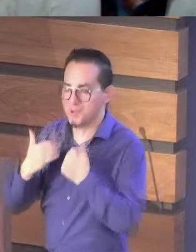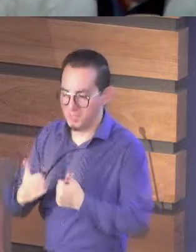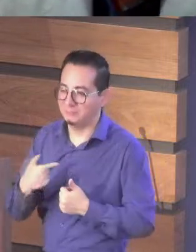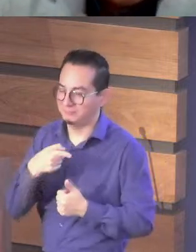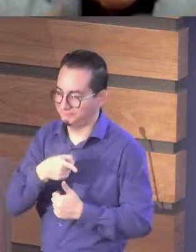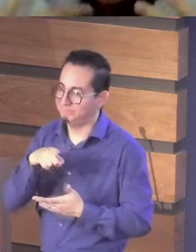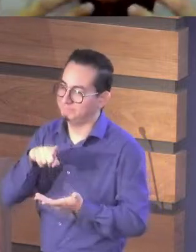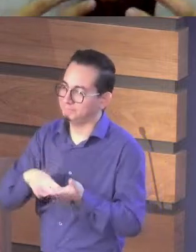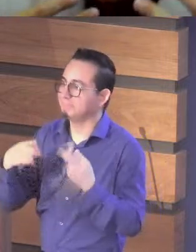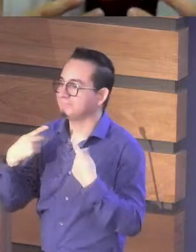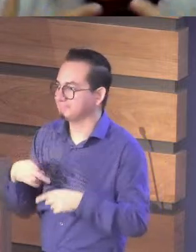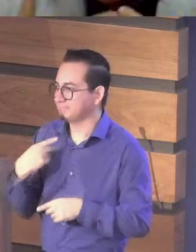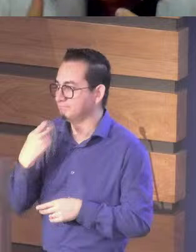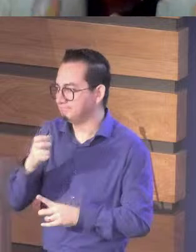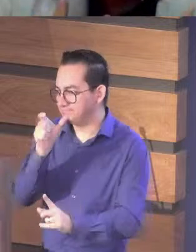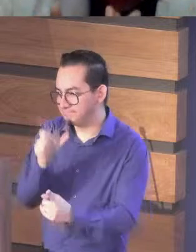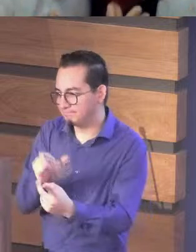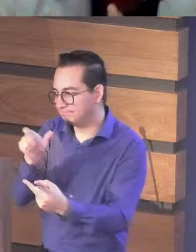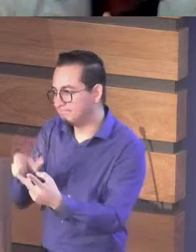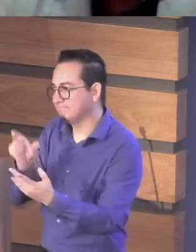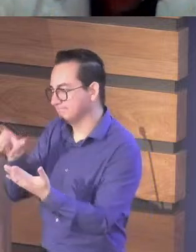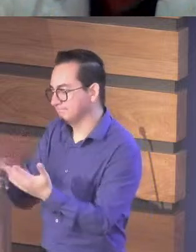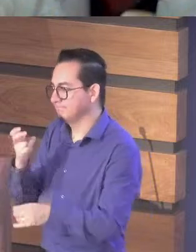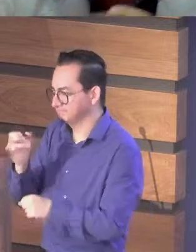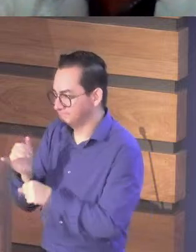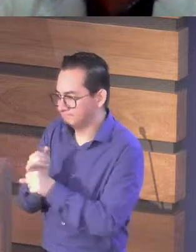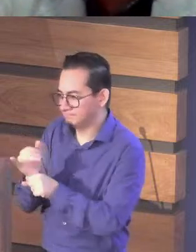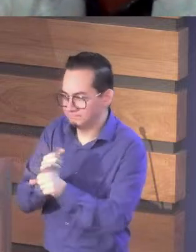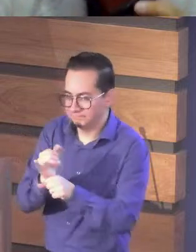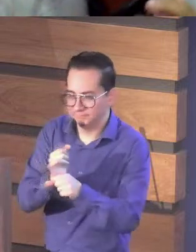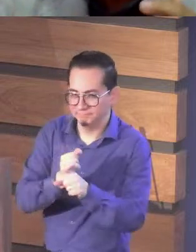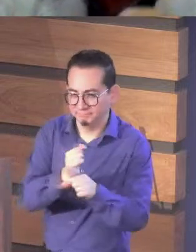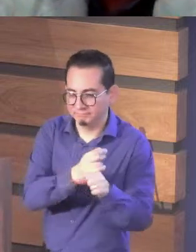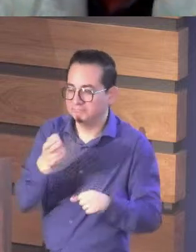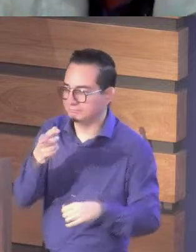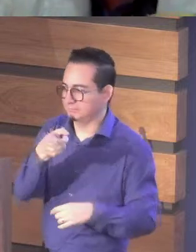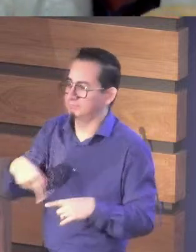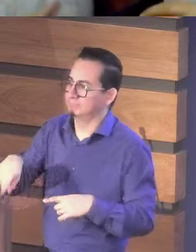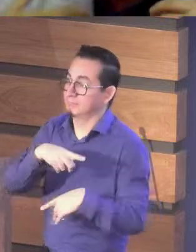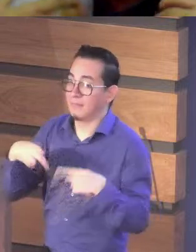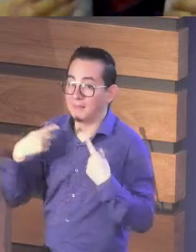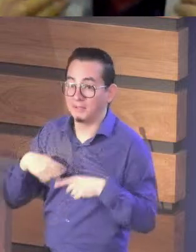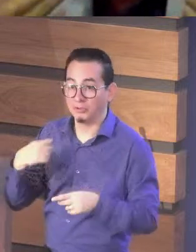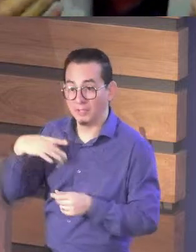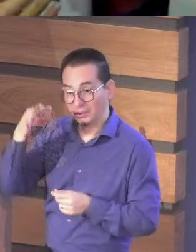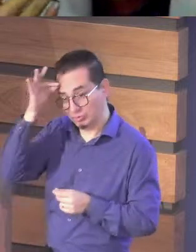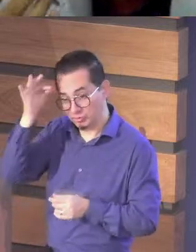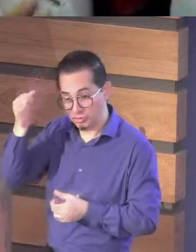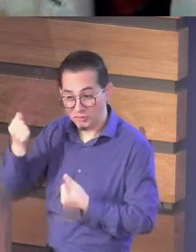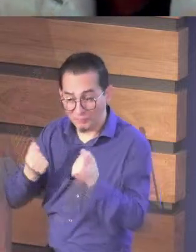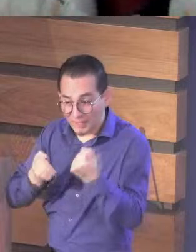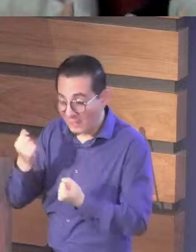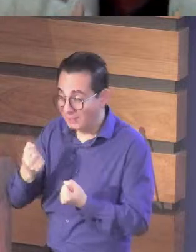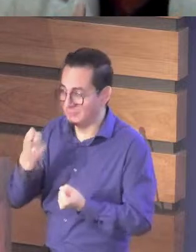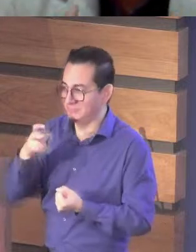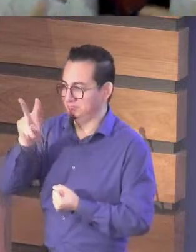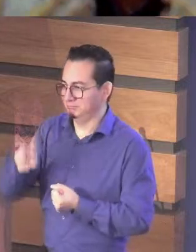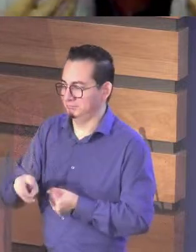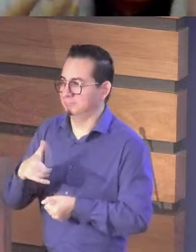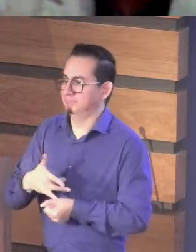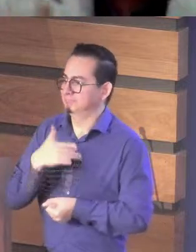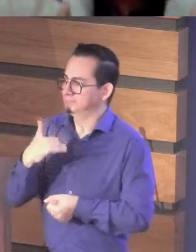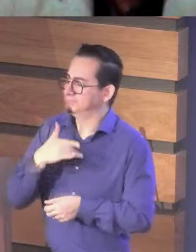Entonces, se tomó como referencia esta variable con el objetivo de verificar si es que existen otros